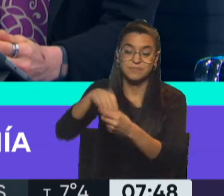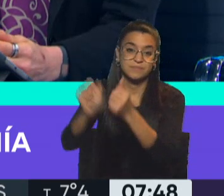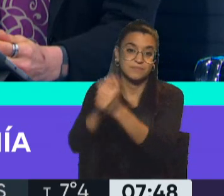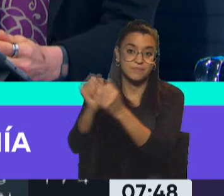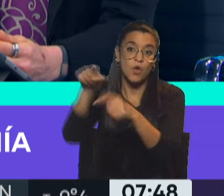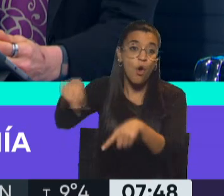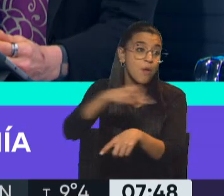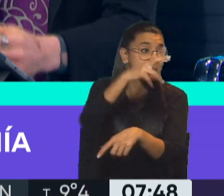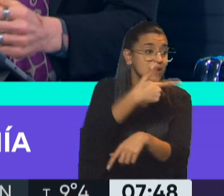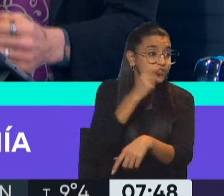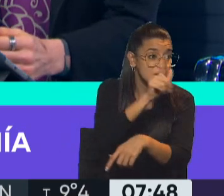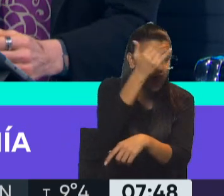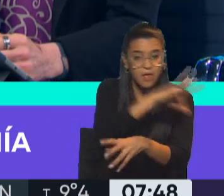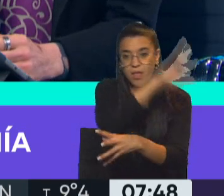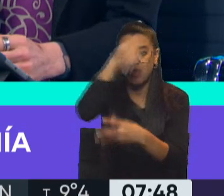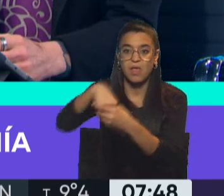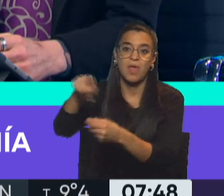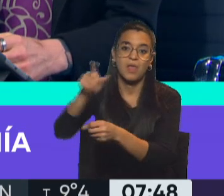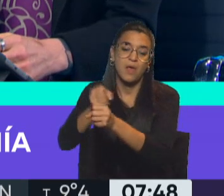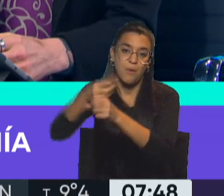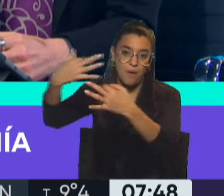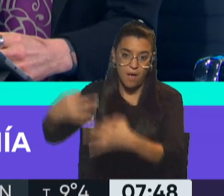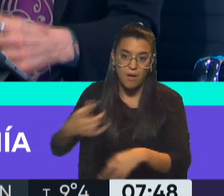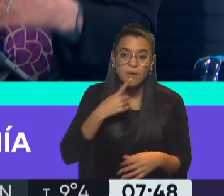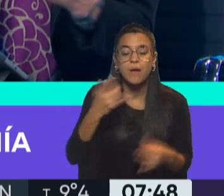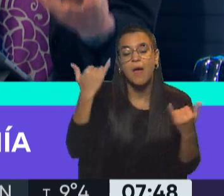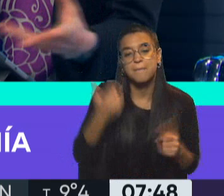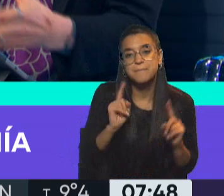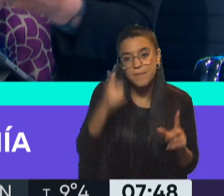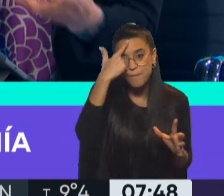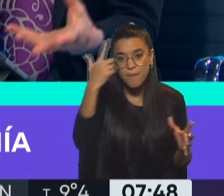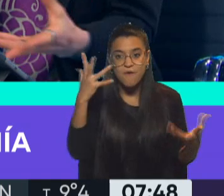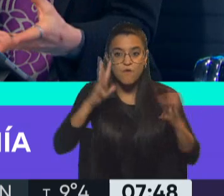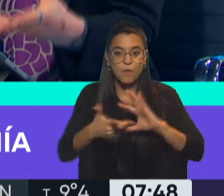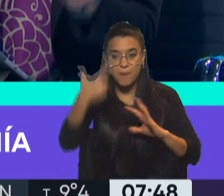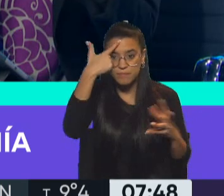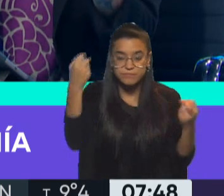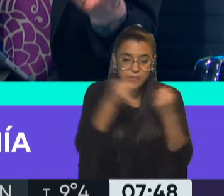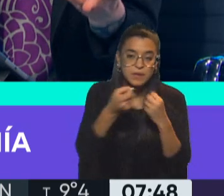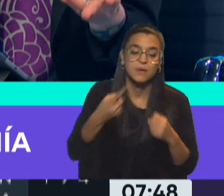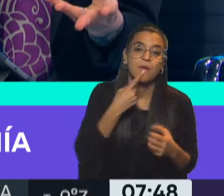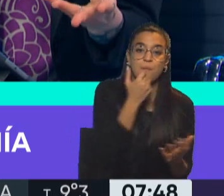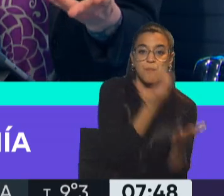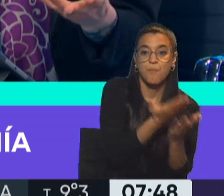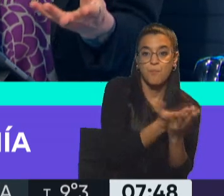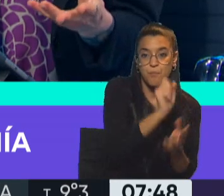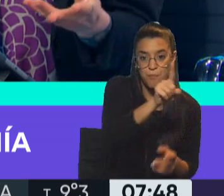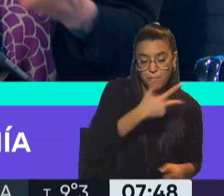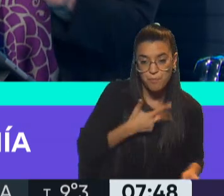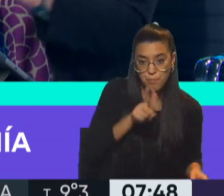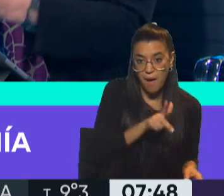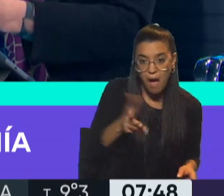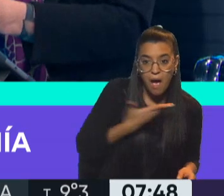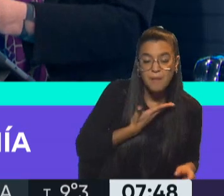beneficiarios de planes sociales y dicen que hay una sintonía que es acorde entre la propuesta del papá los